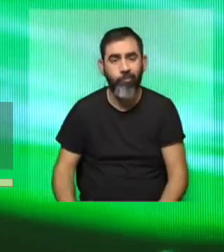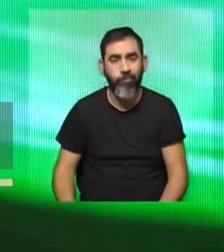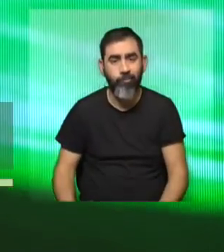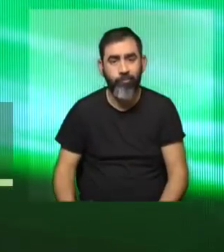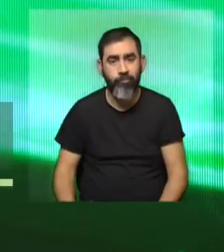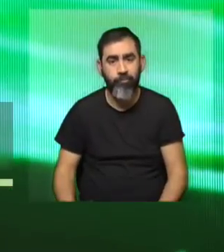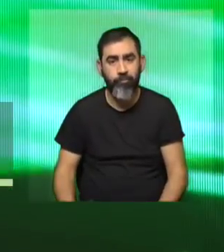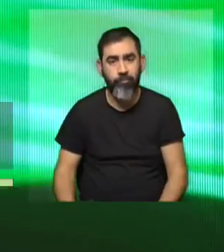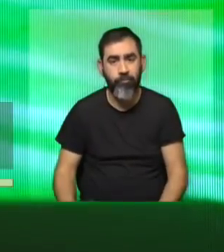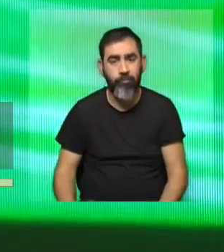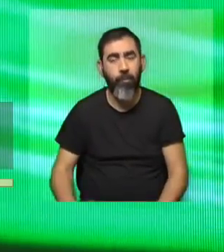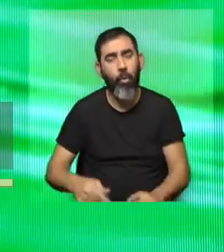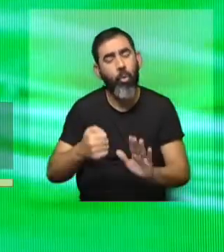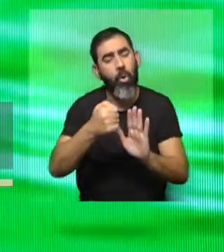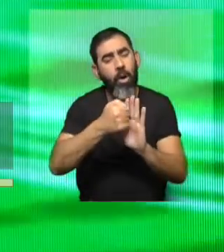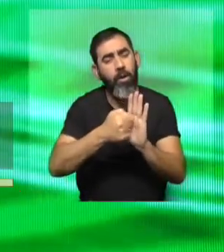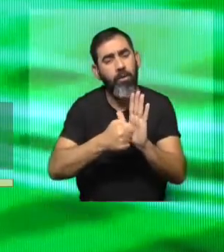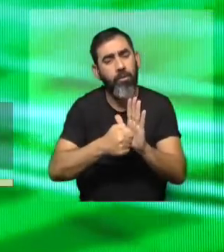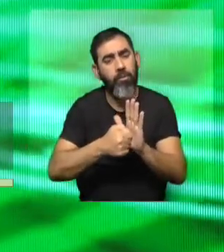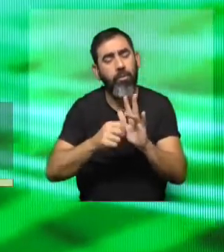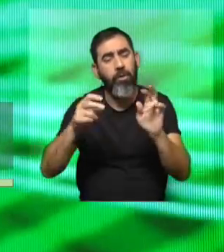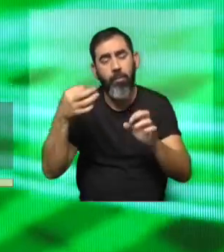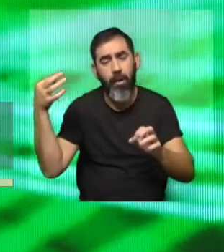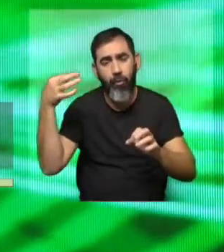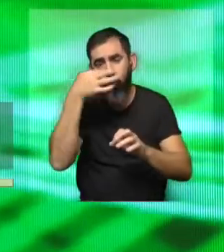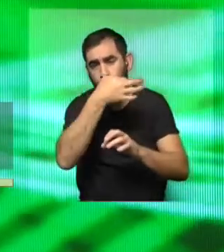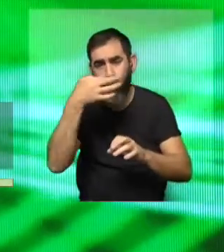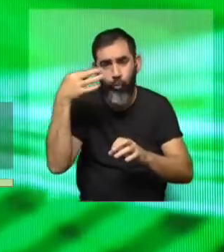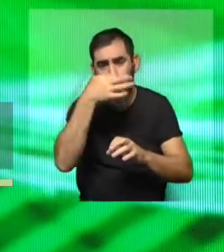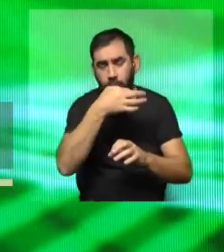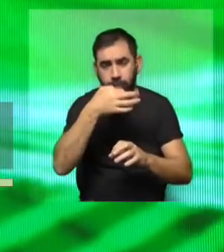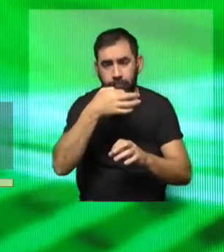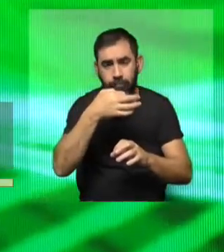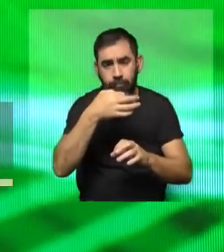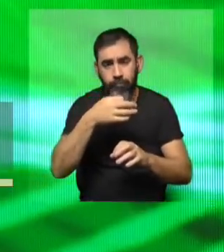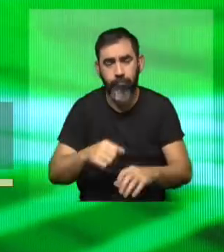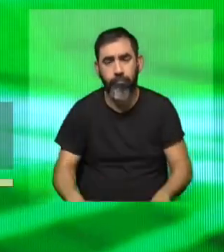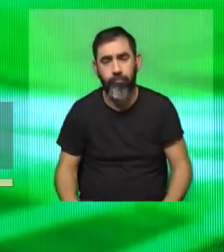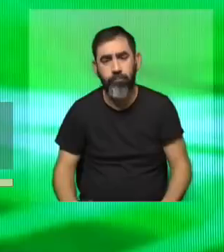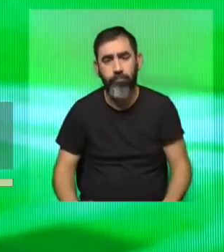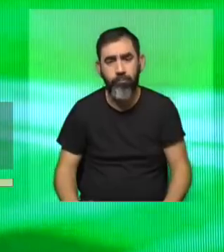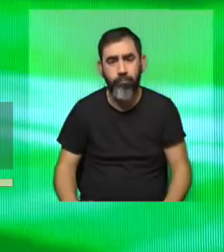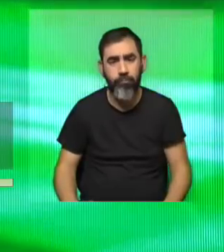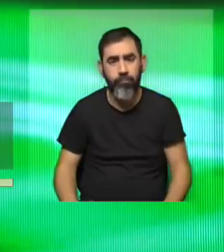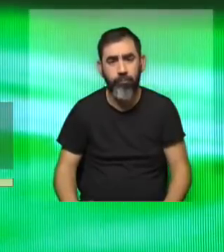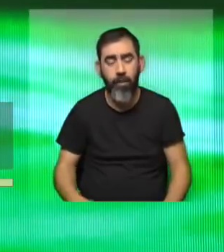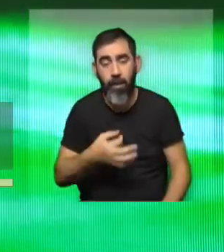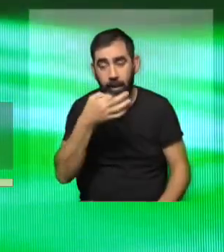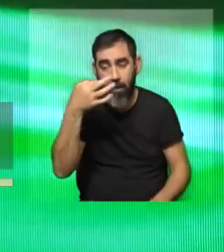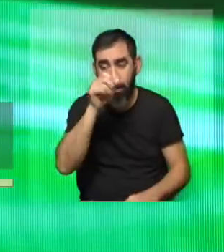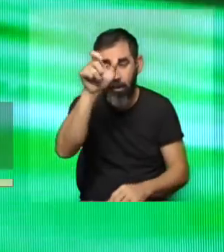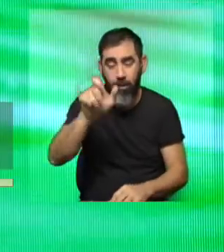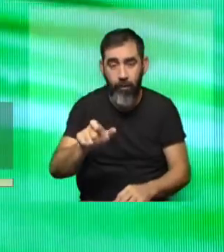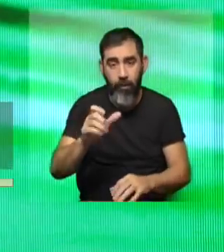y por eso tu artículo que va más al ataque al narcotráfico que es ir este a todo lo que el narcotraficante